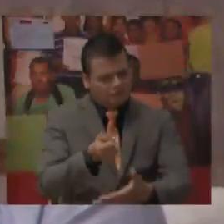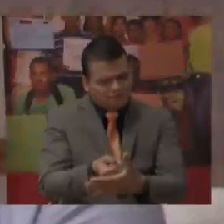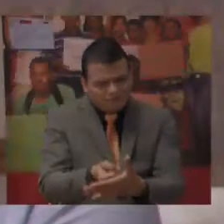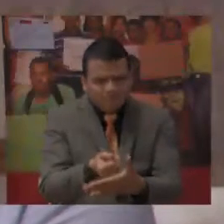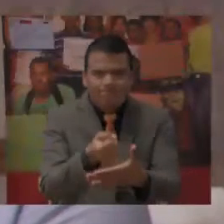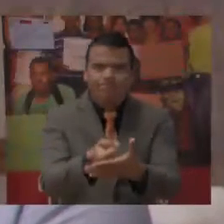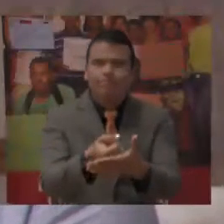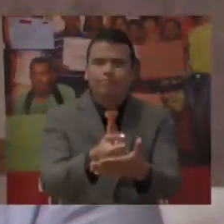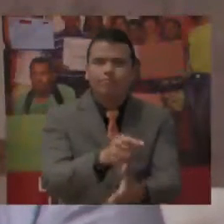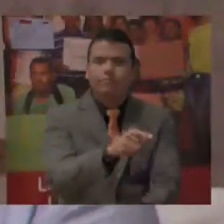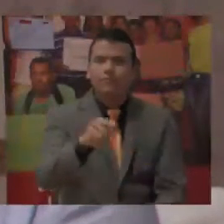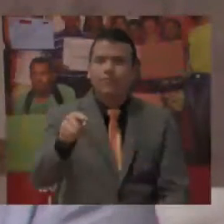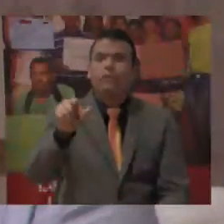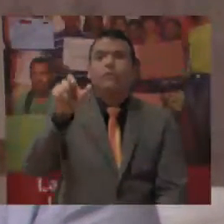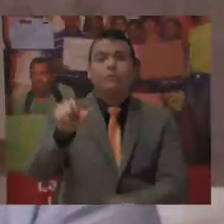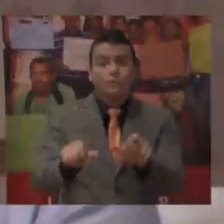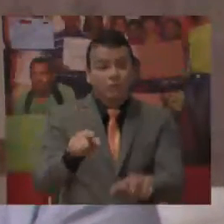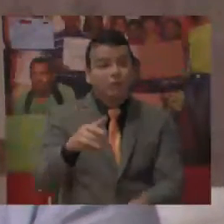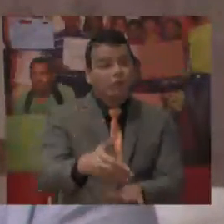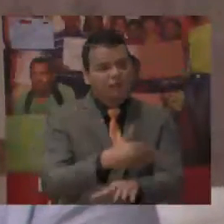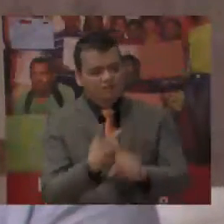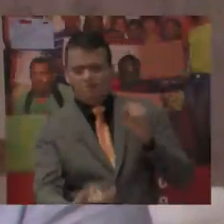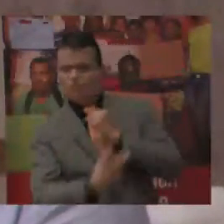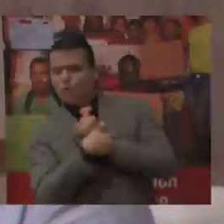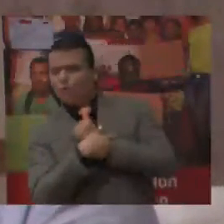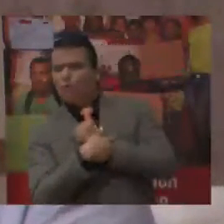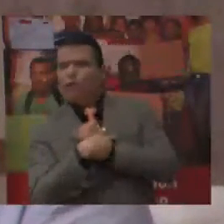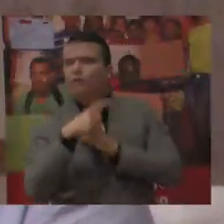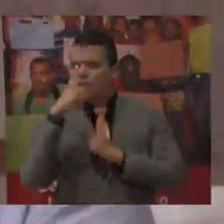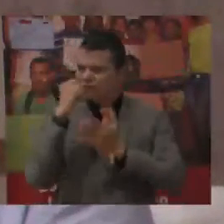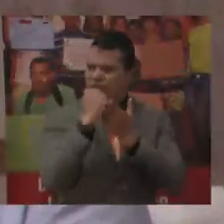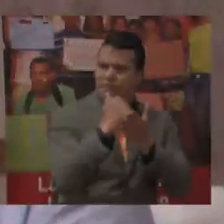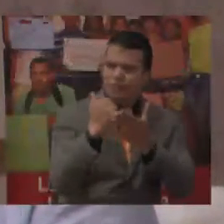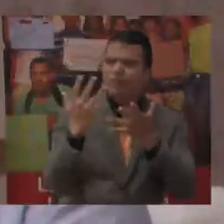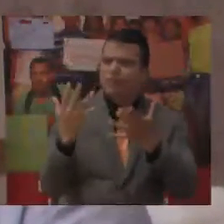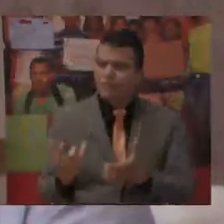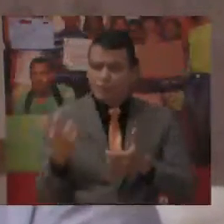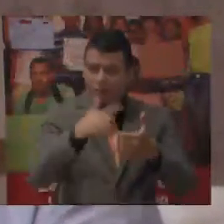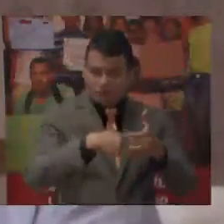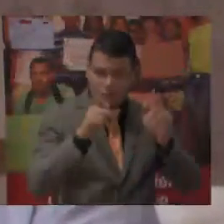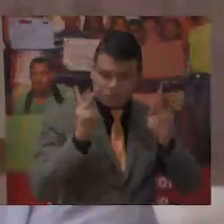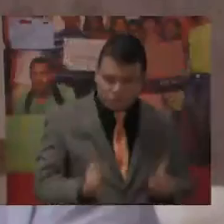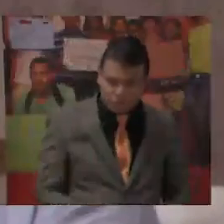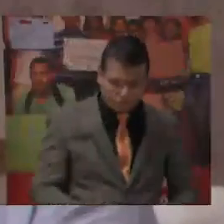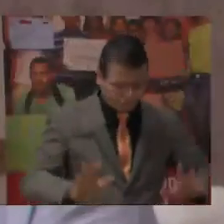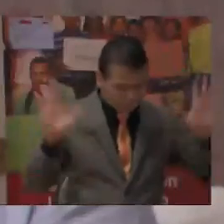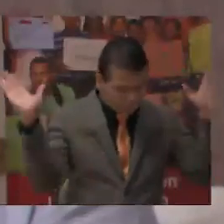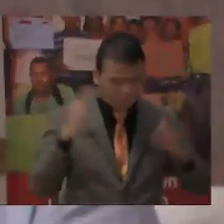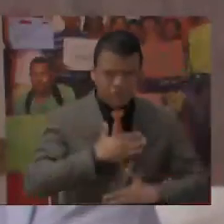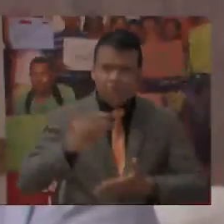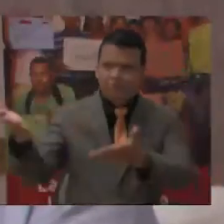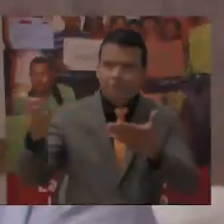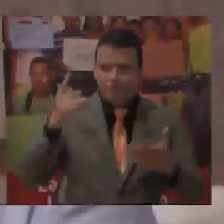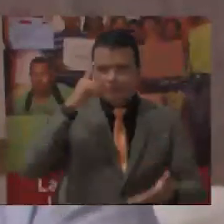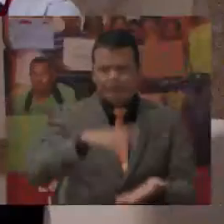puertas para los que fueron en el pasado victimarios y que hoy quieren ser ciudadanos? ¿Qué lecciones les deja eso de vida?